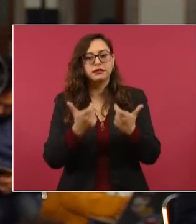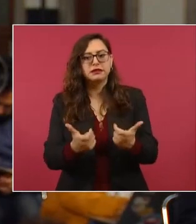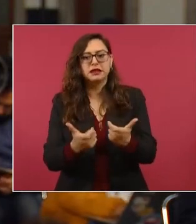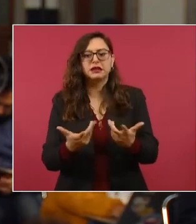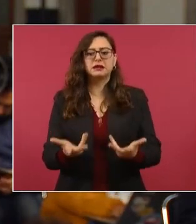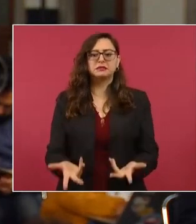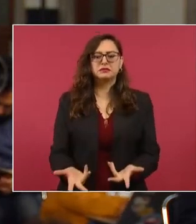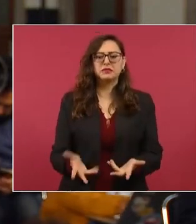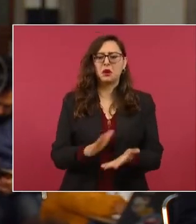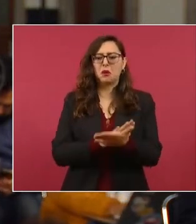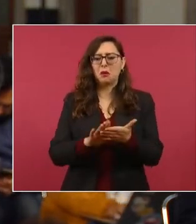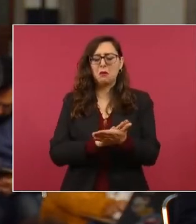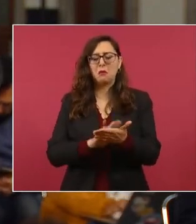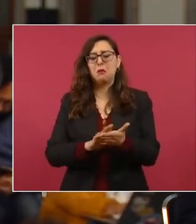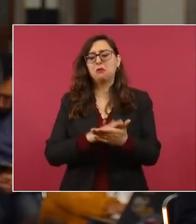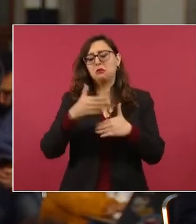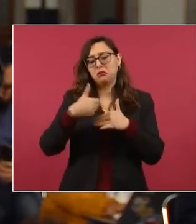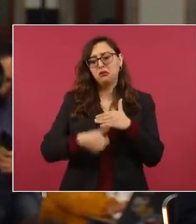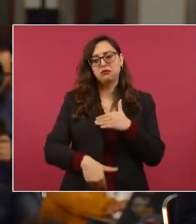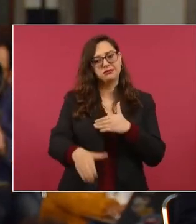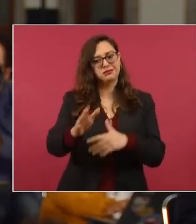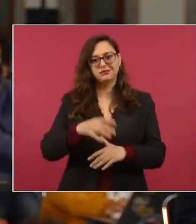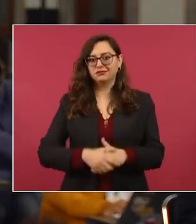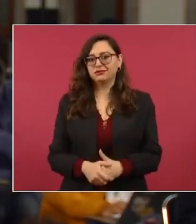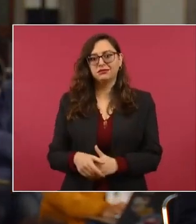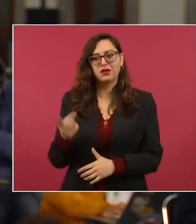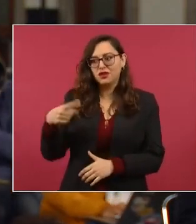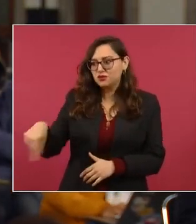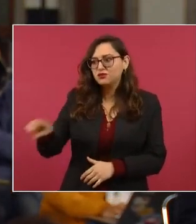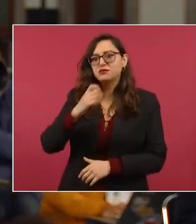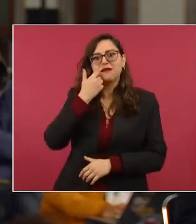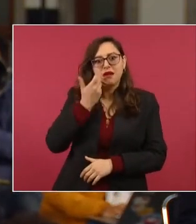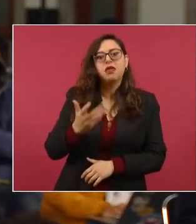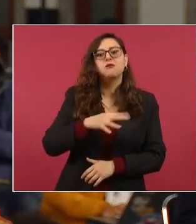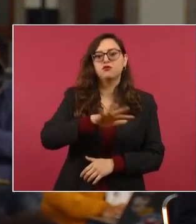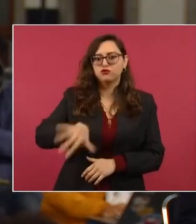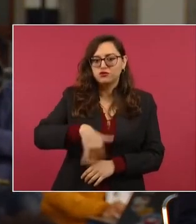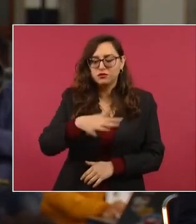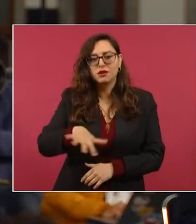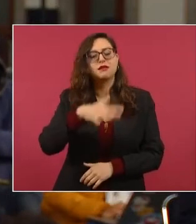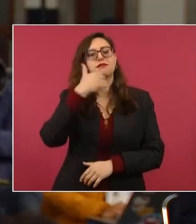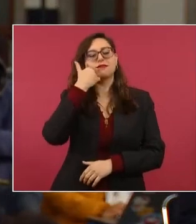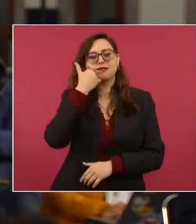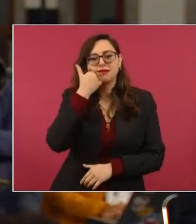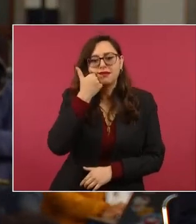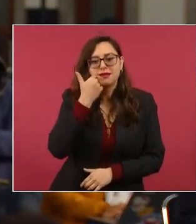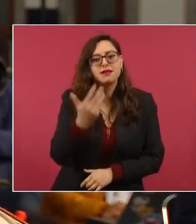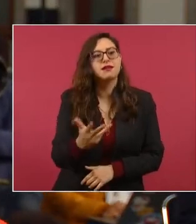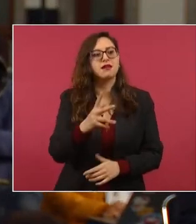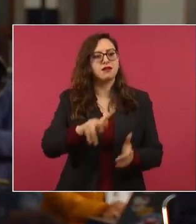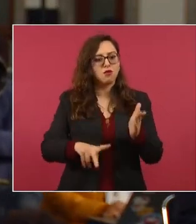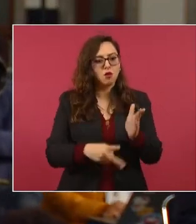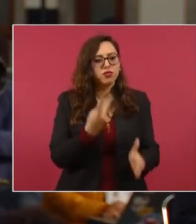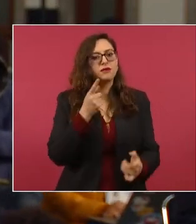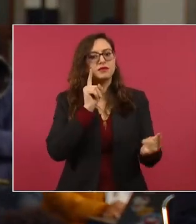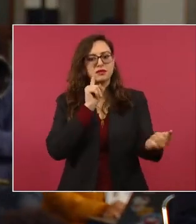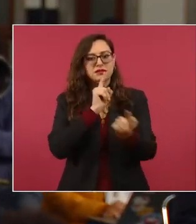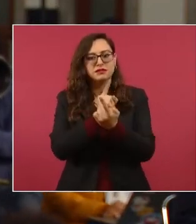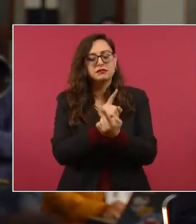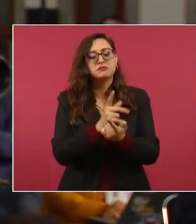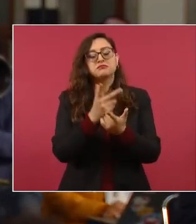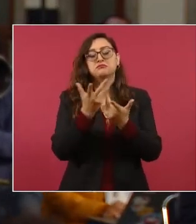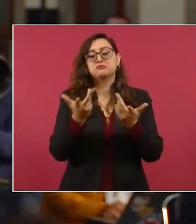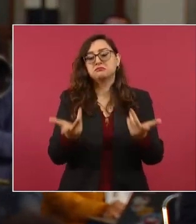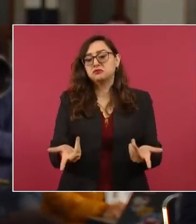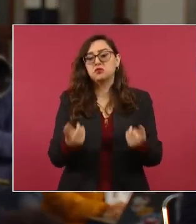borrón ni cuenta nueva, o sea, es la esperanza todavía de encontrar a sus familiares, ya sea a sus